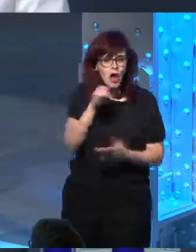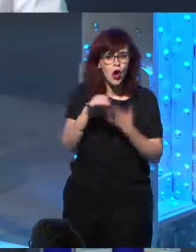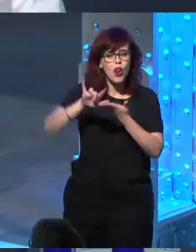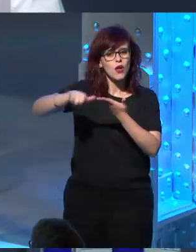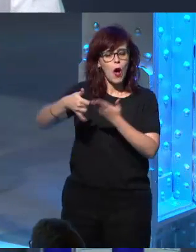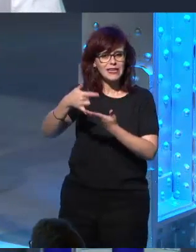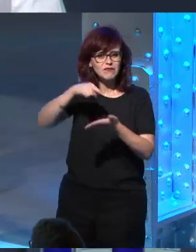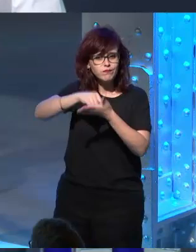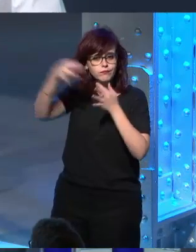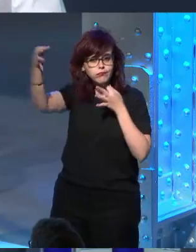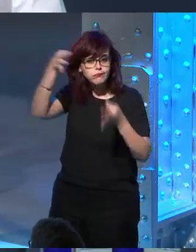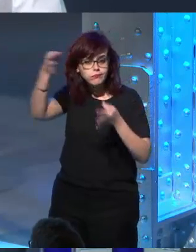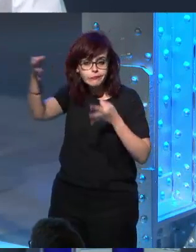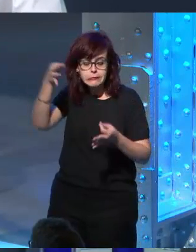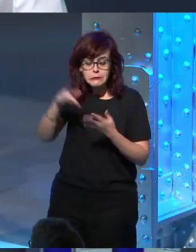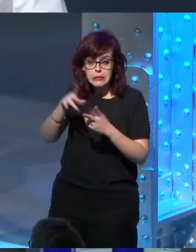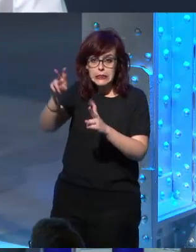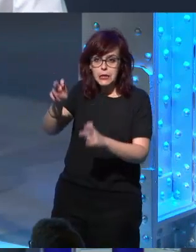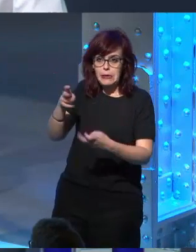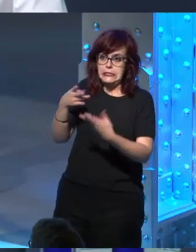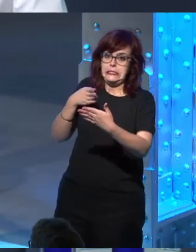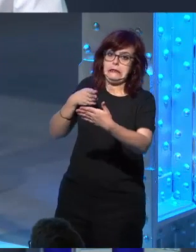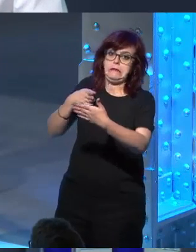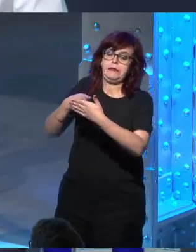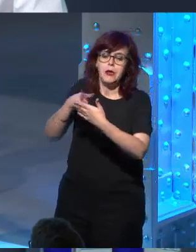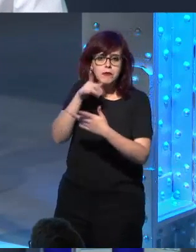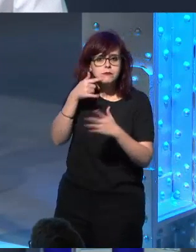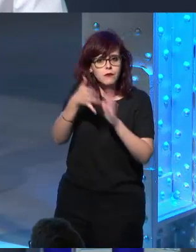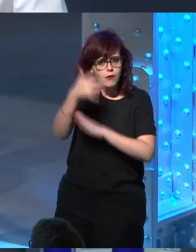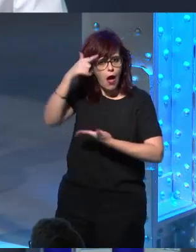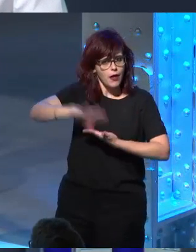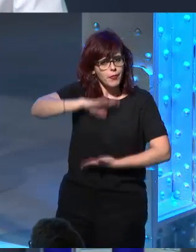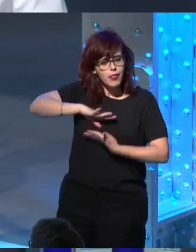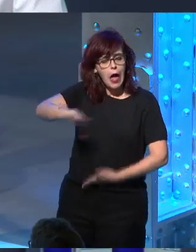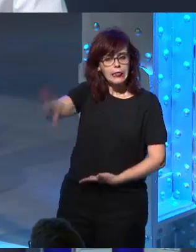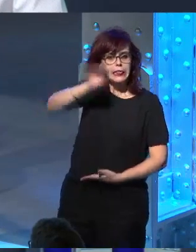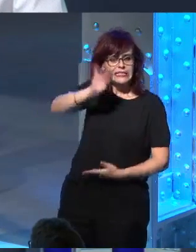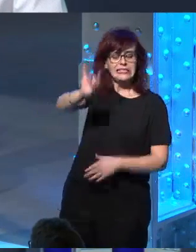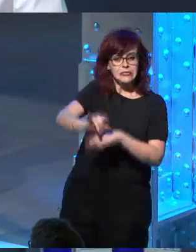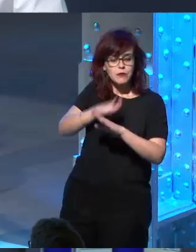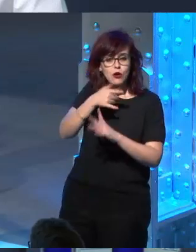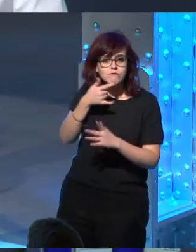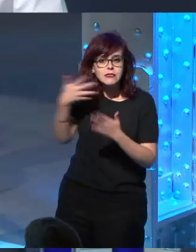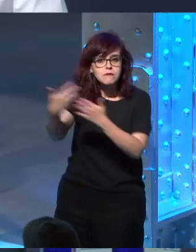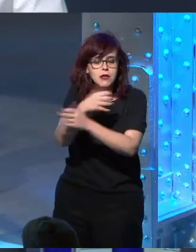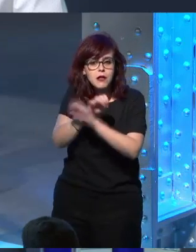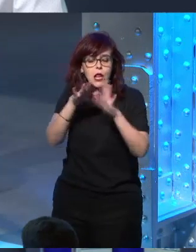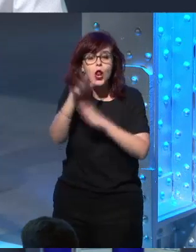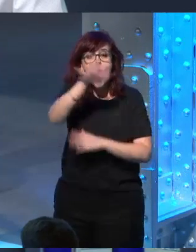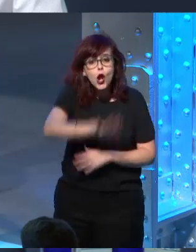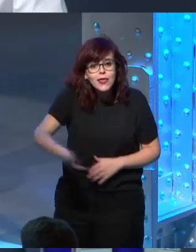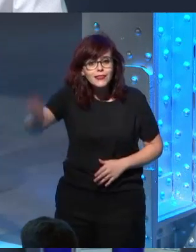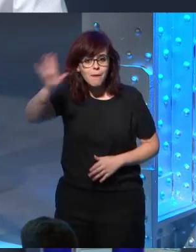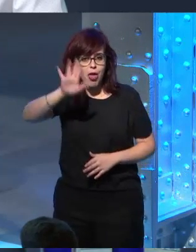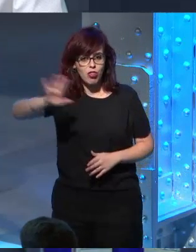lenguaje muy técnico que hacía que tú no puedas entrar en ese asunto, no porque no seas capaz de entenderlo, sino porque no te están explicando bien. A lo mejor tú puedes hablar de Oriente Medio y